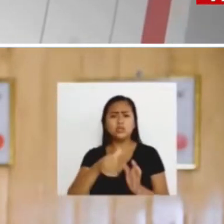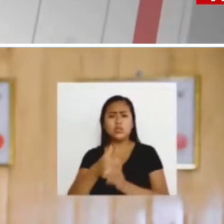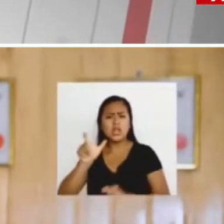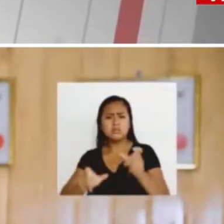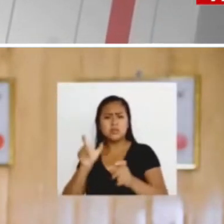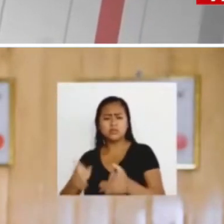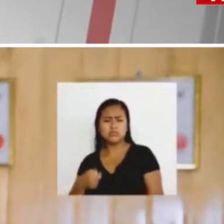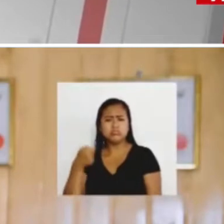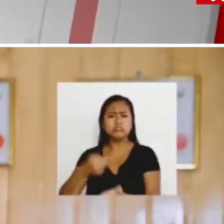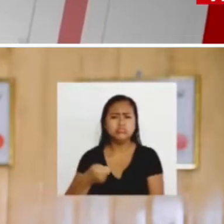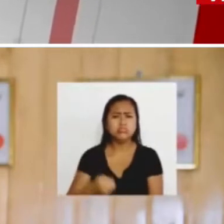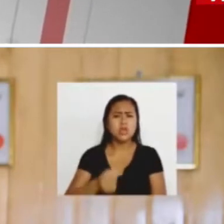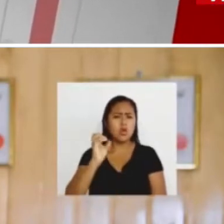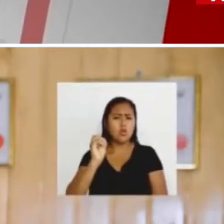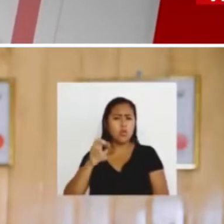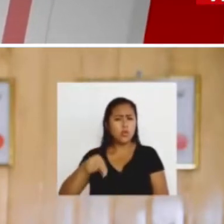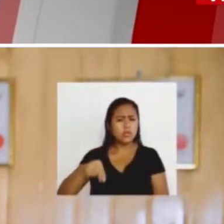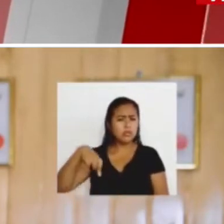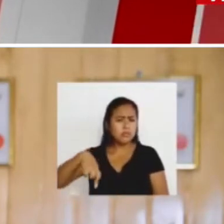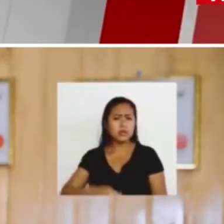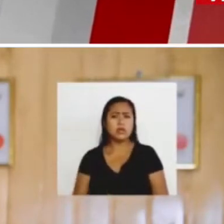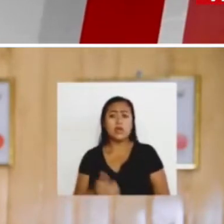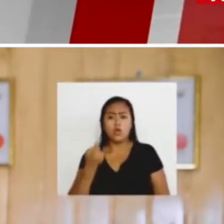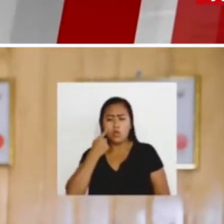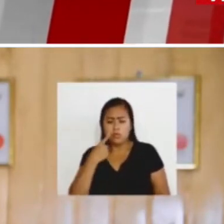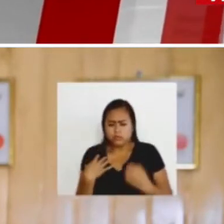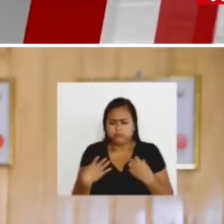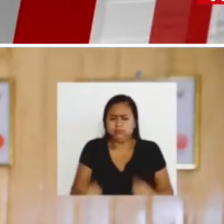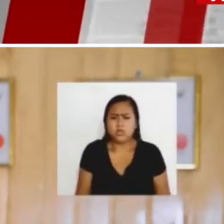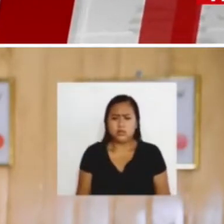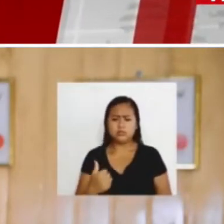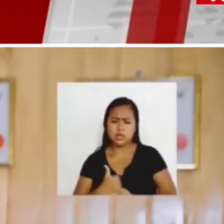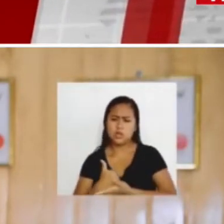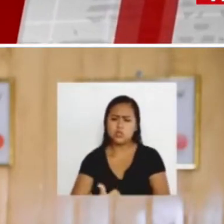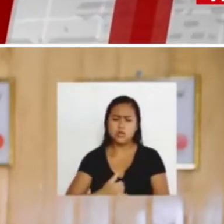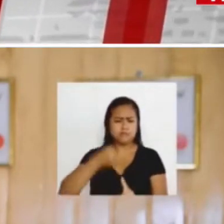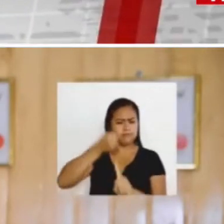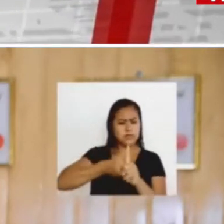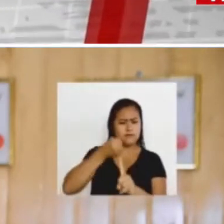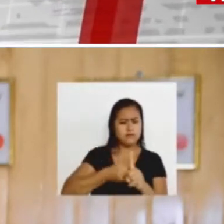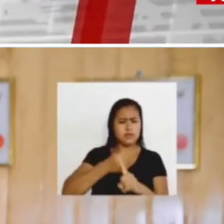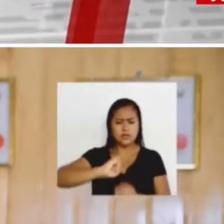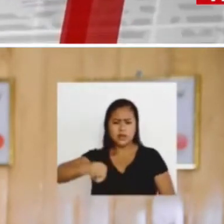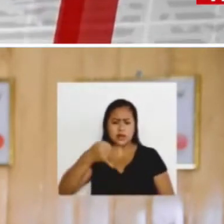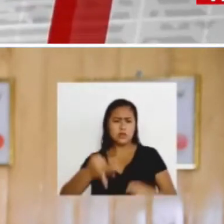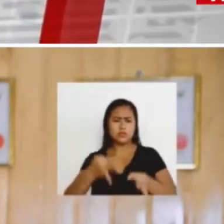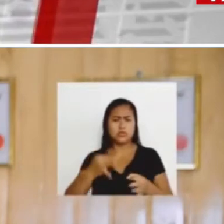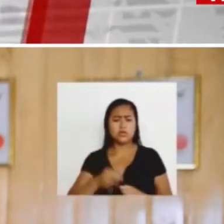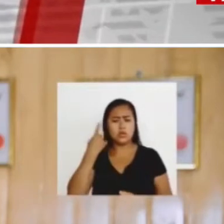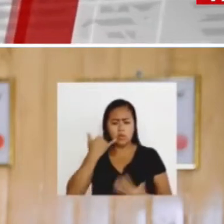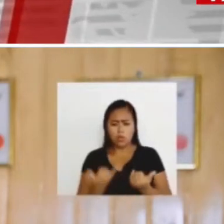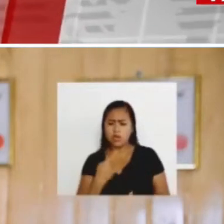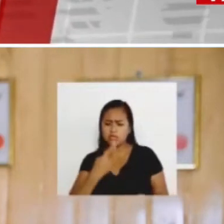la diferencia entre el primero, segundo, son mínimas. Por no decir que desde el punto de vista estadístico